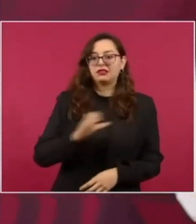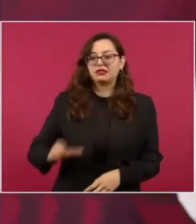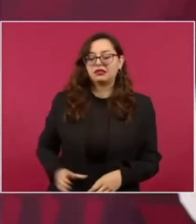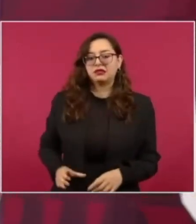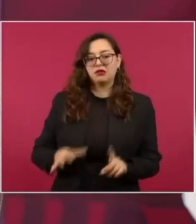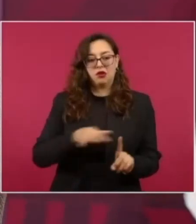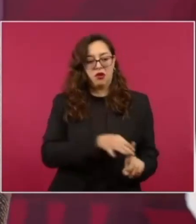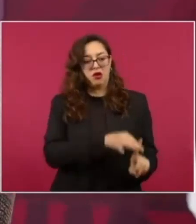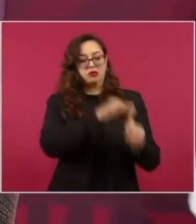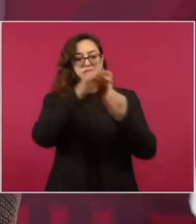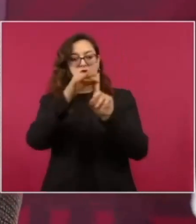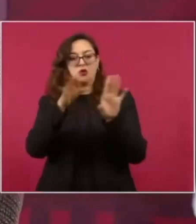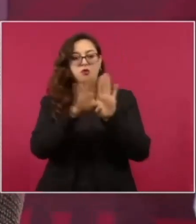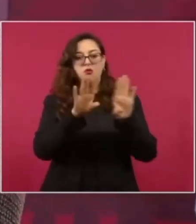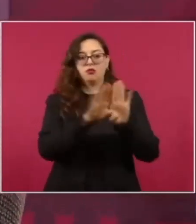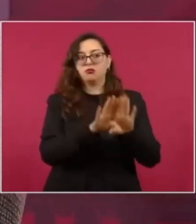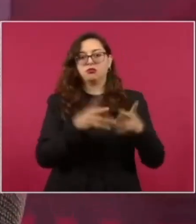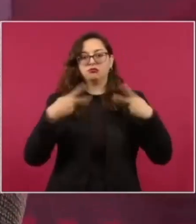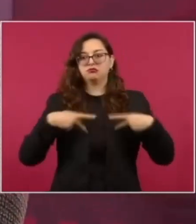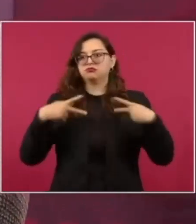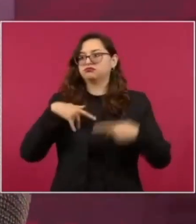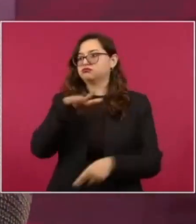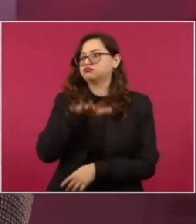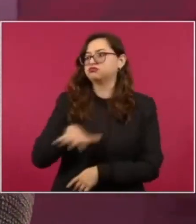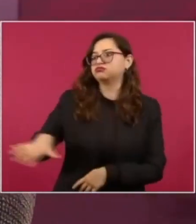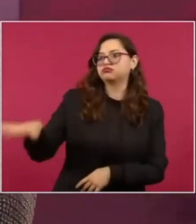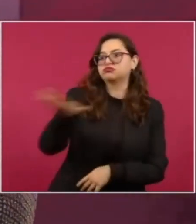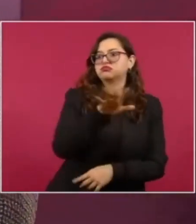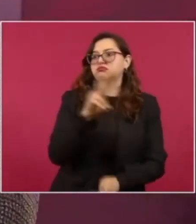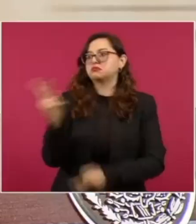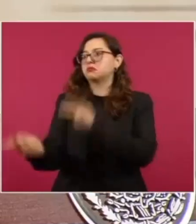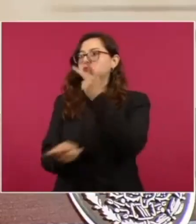candidatos mediante encuestas,